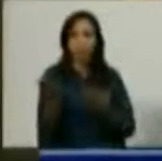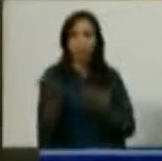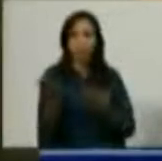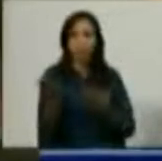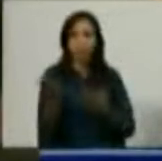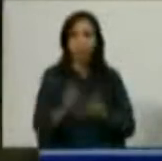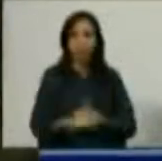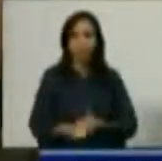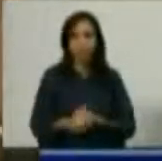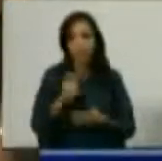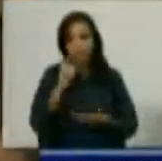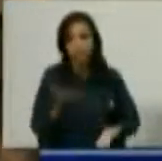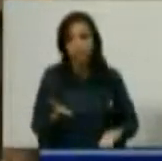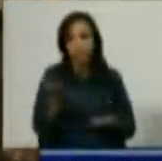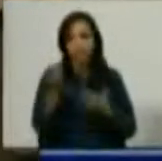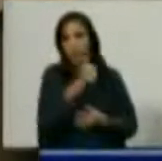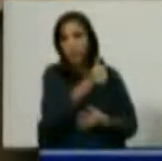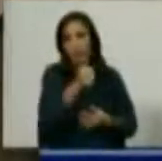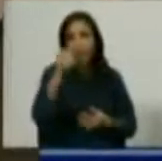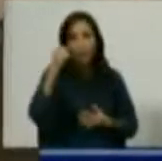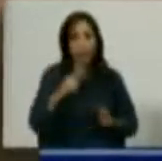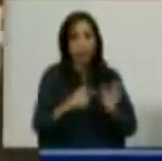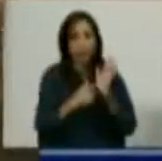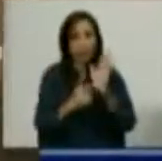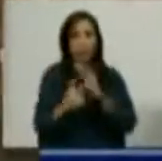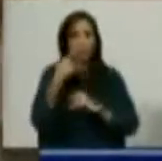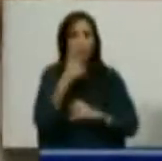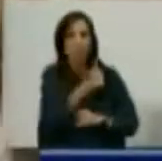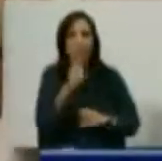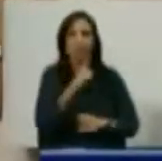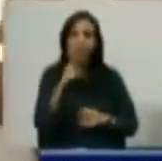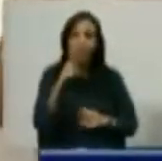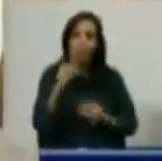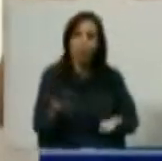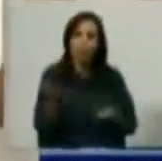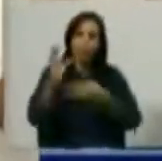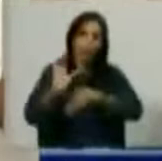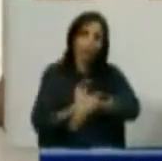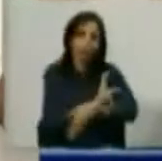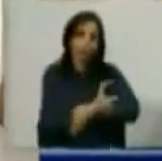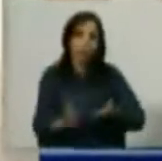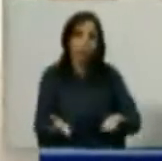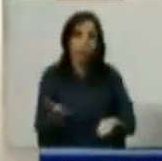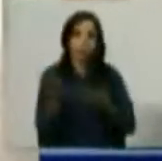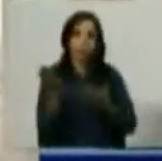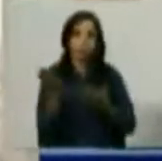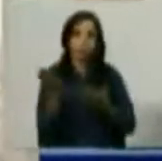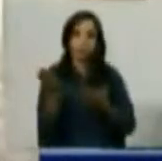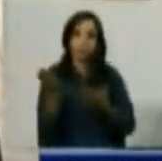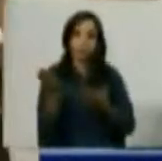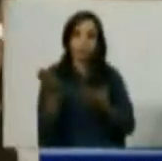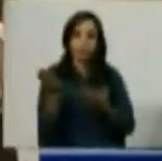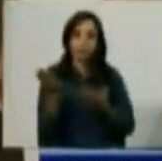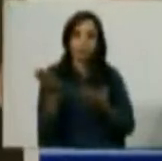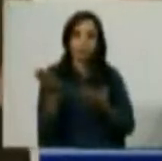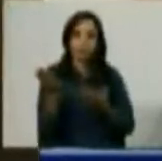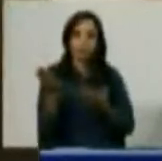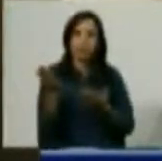Moreira Navas Manuel el alférez Bastida Meléndez César Hidalgo Fernández yesellis